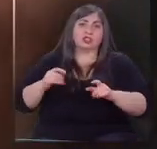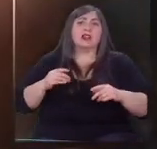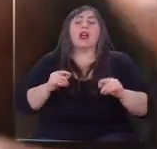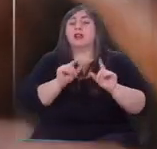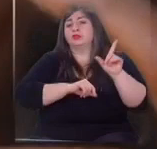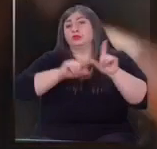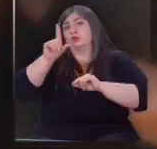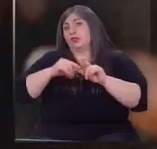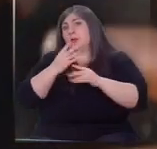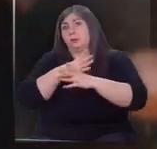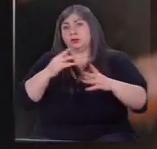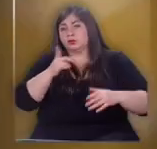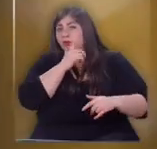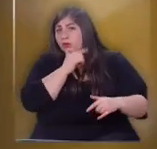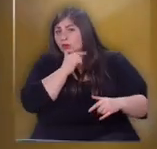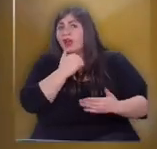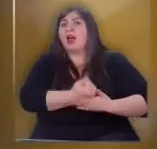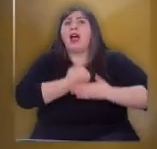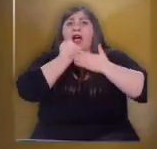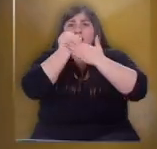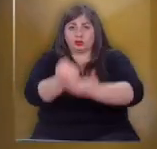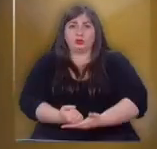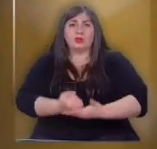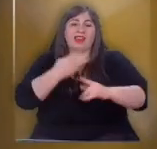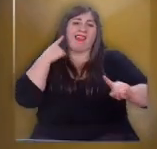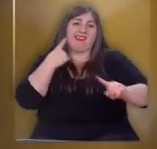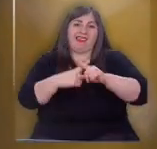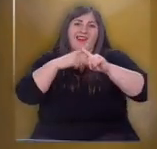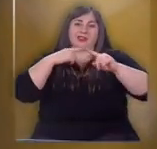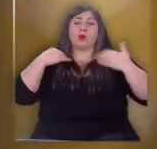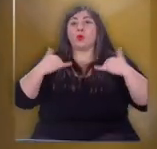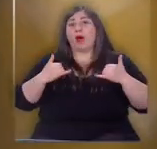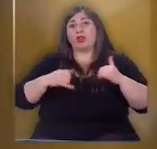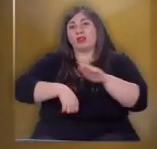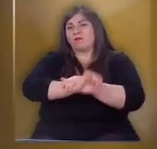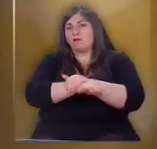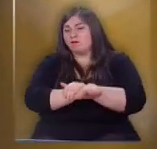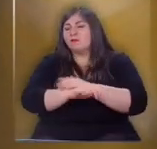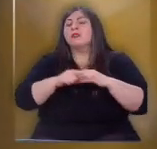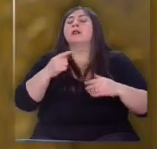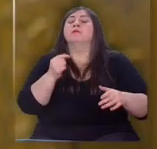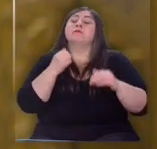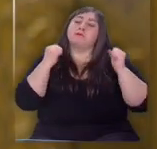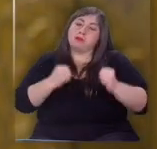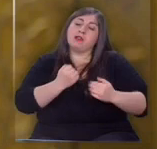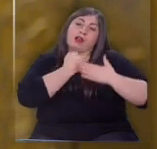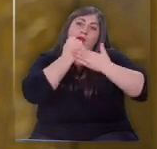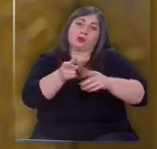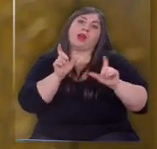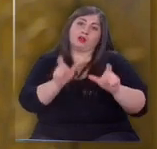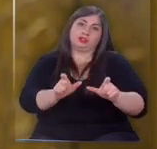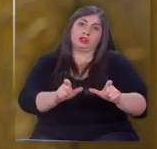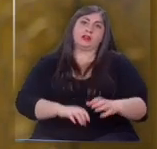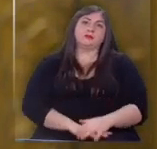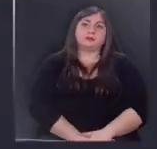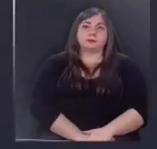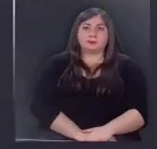que muchos dudan, pero que con la ayuda del ex crack del Chelsea, tal vez en algo puedan controlar.